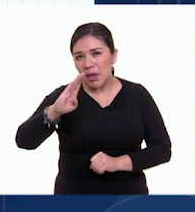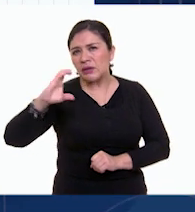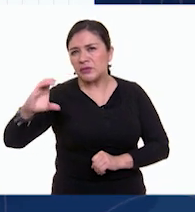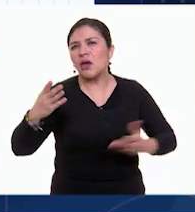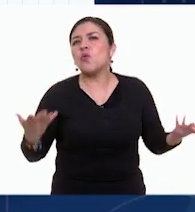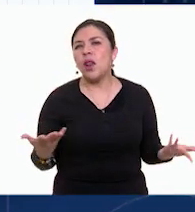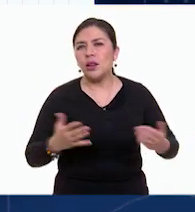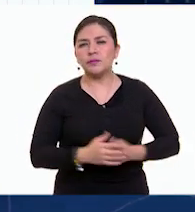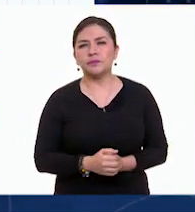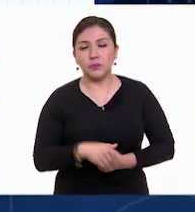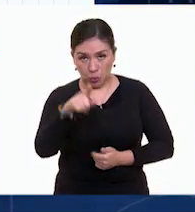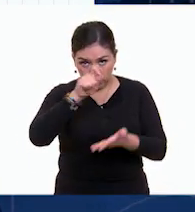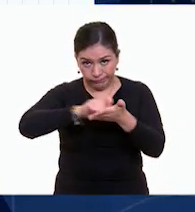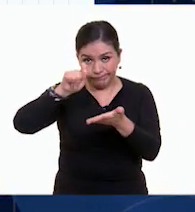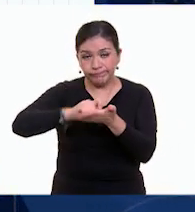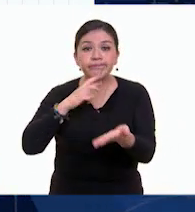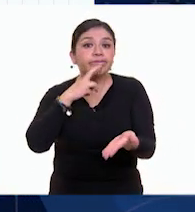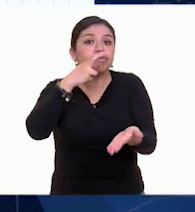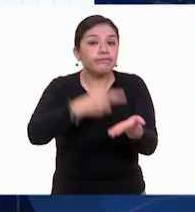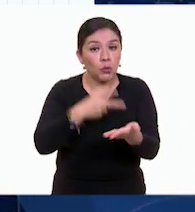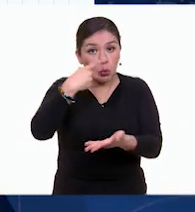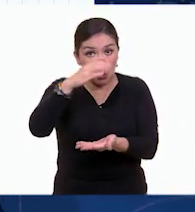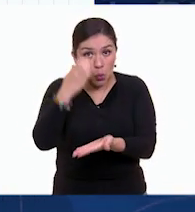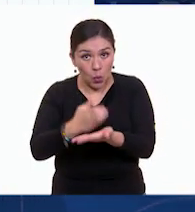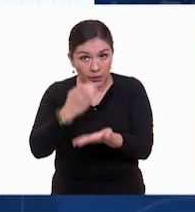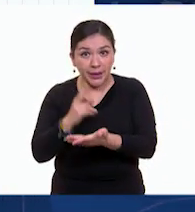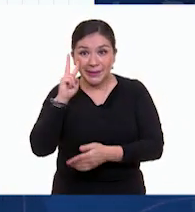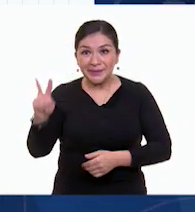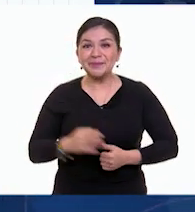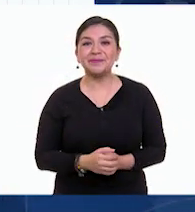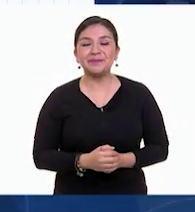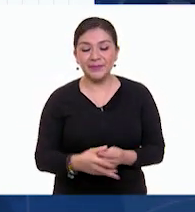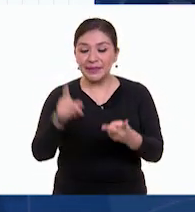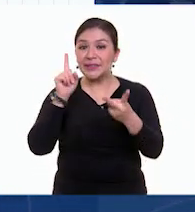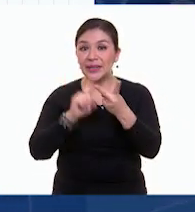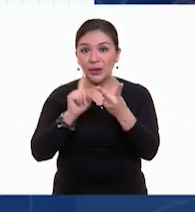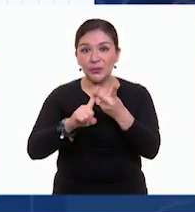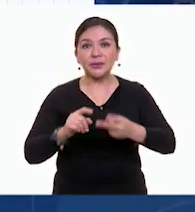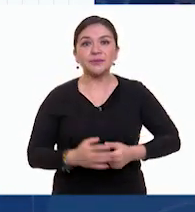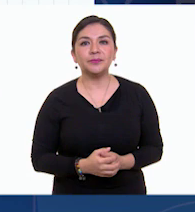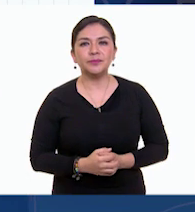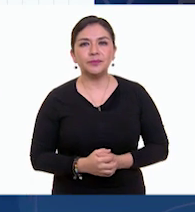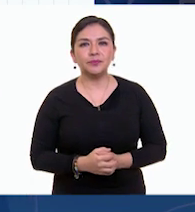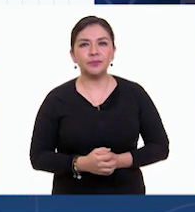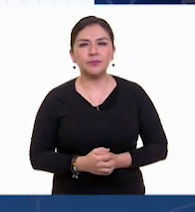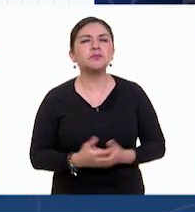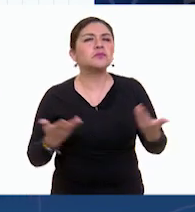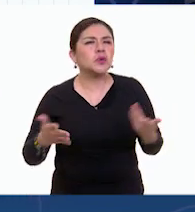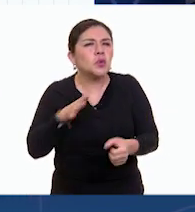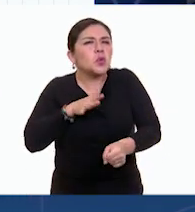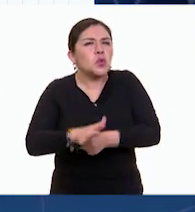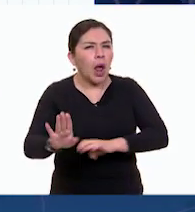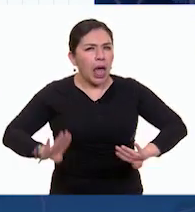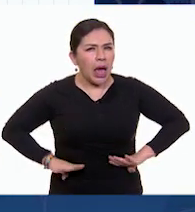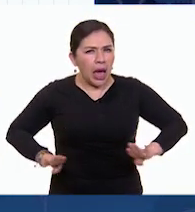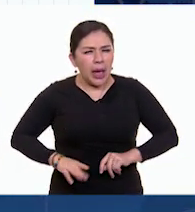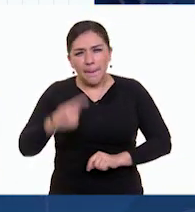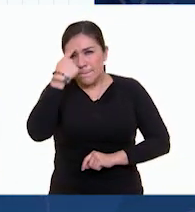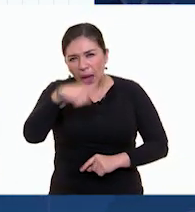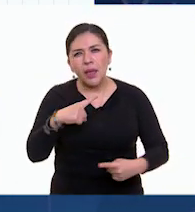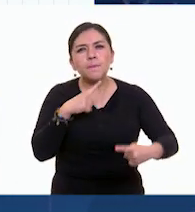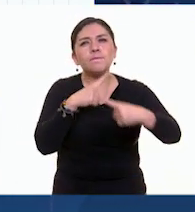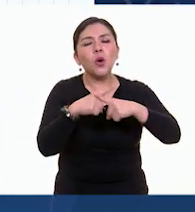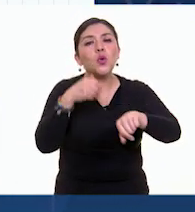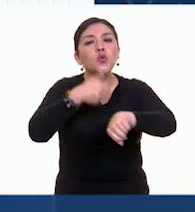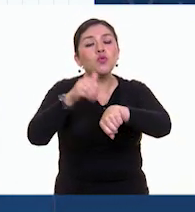C? Anoten las respuestas en su cuaderno. Pregunta 2. ¿Cuáles son las características de los